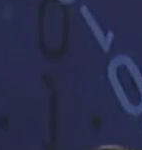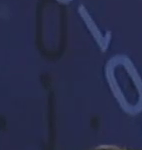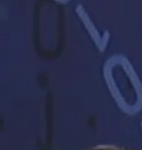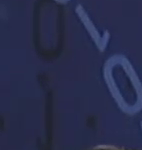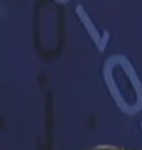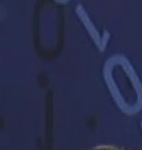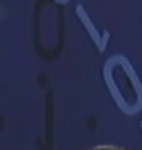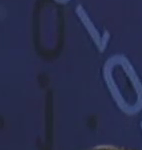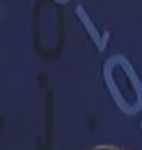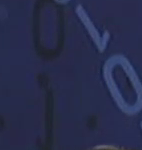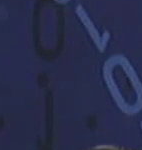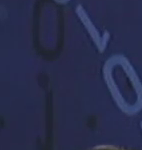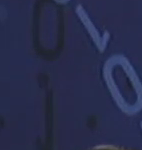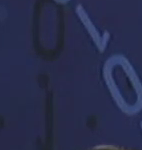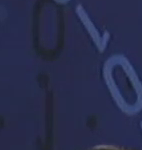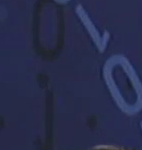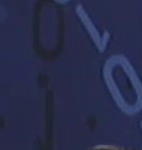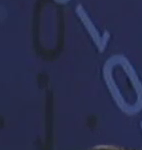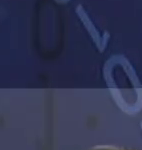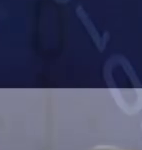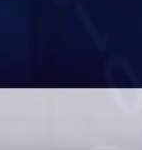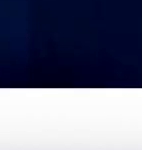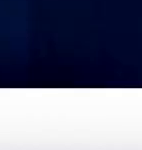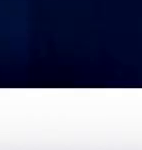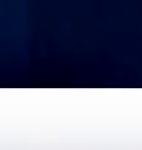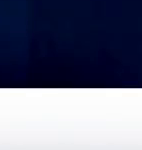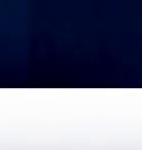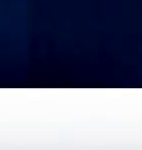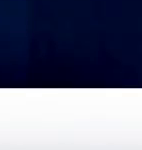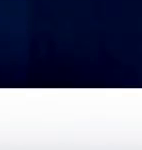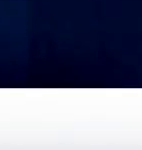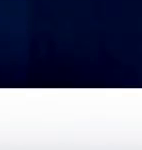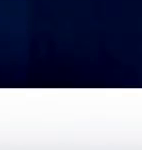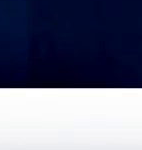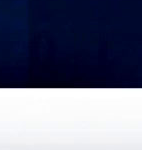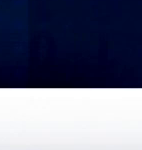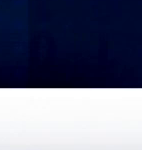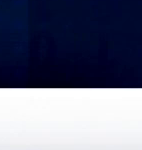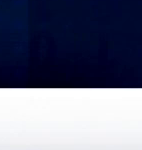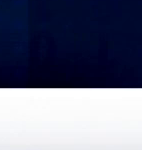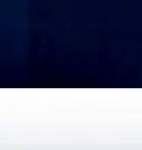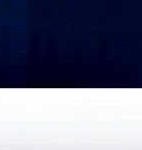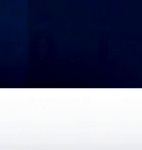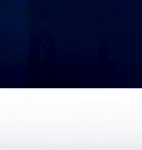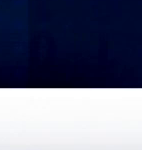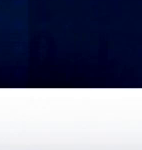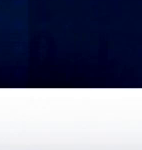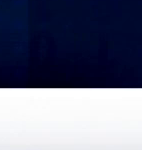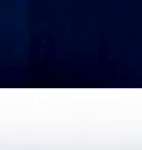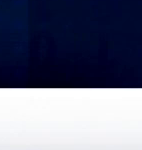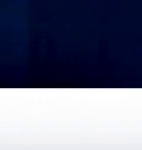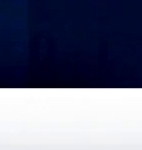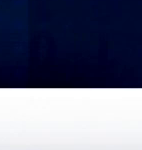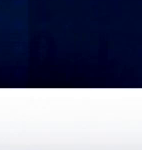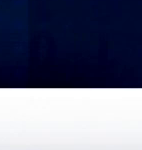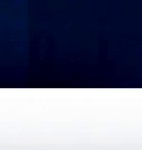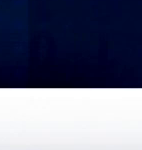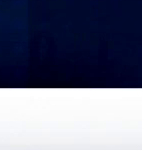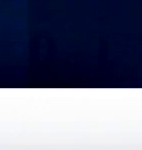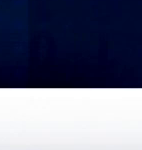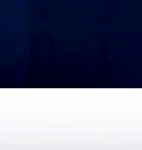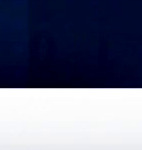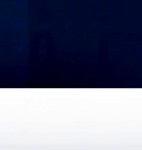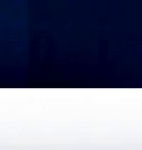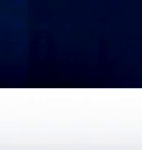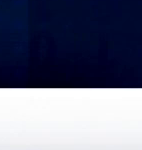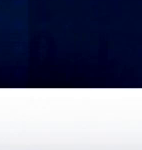con gusto que gusta escuchar de nuevo cómo estás buenos días estimado luis alberto como estar gracias buenos días pues bien 250 mil